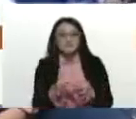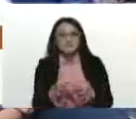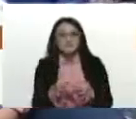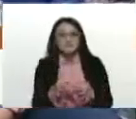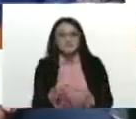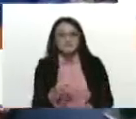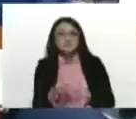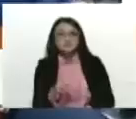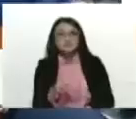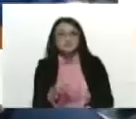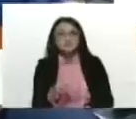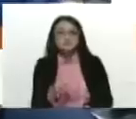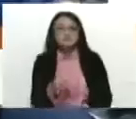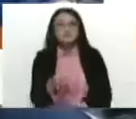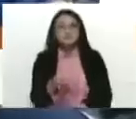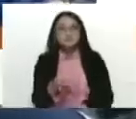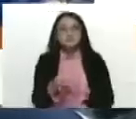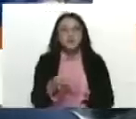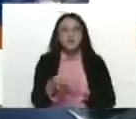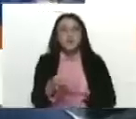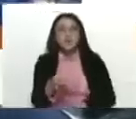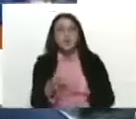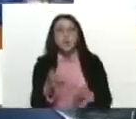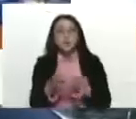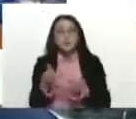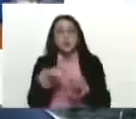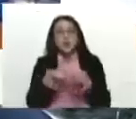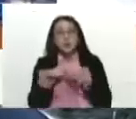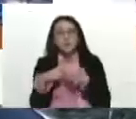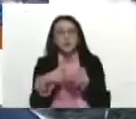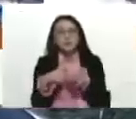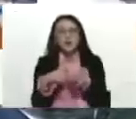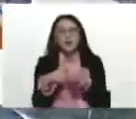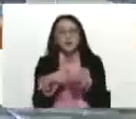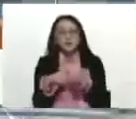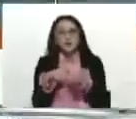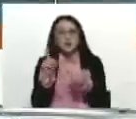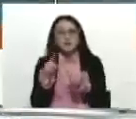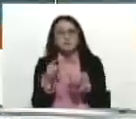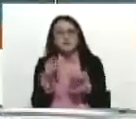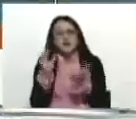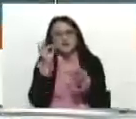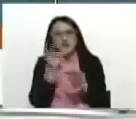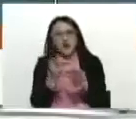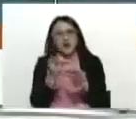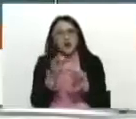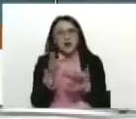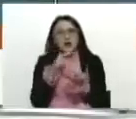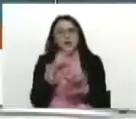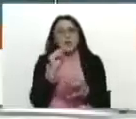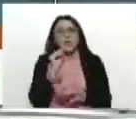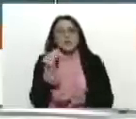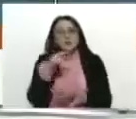en los partidos del del Gran Polo patriótico pero sobre todo la tenemos puesta en la juventud revolucionaria